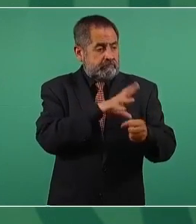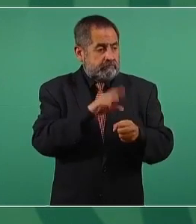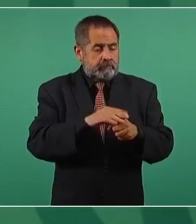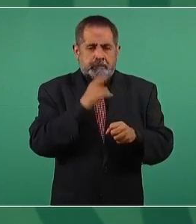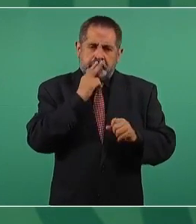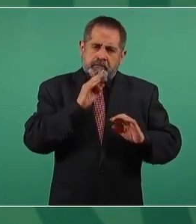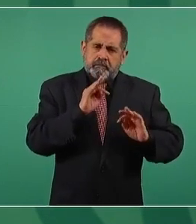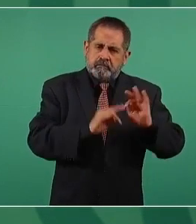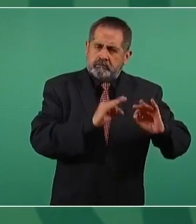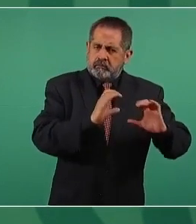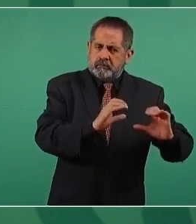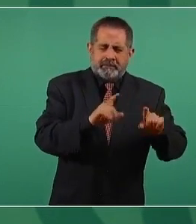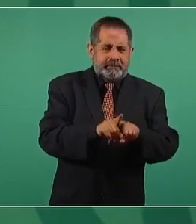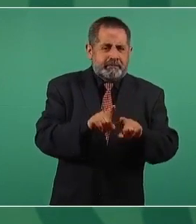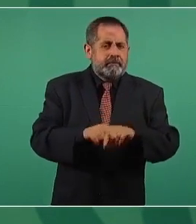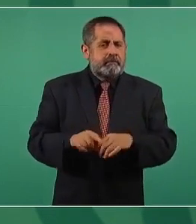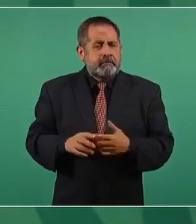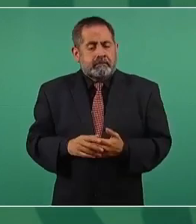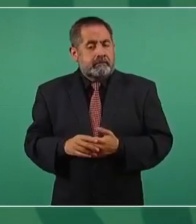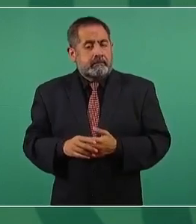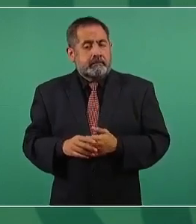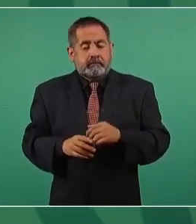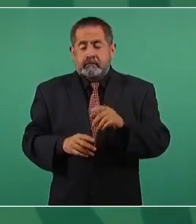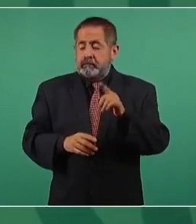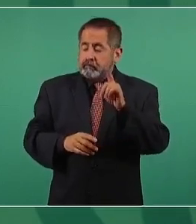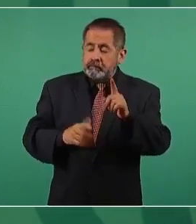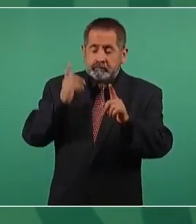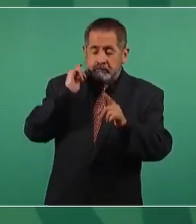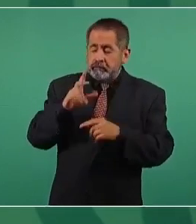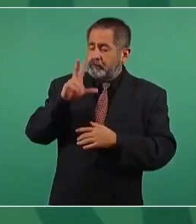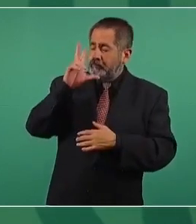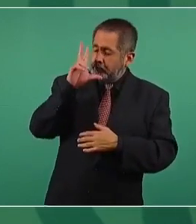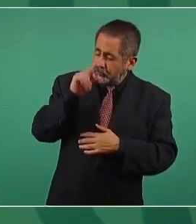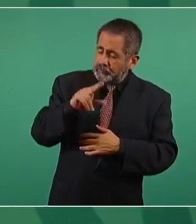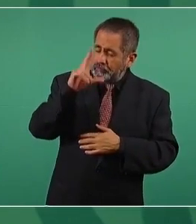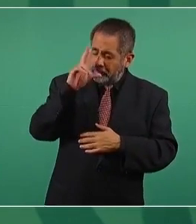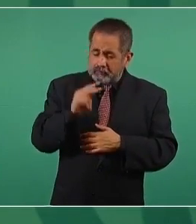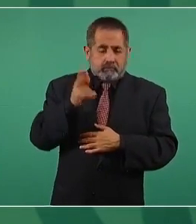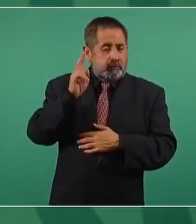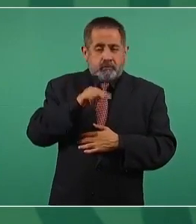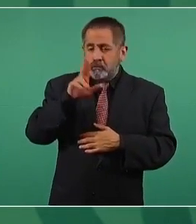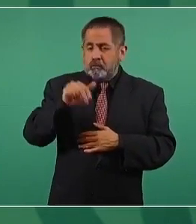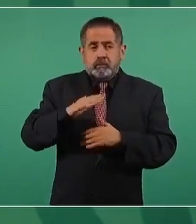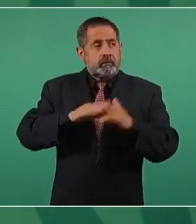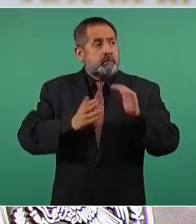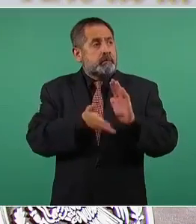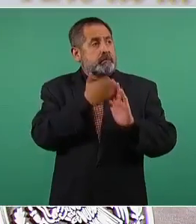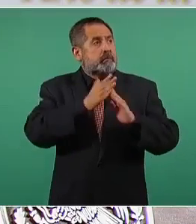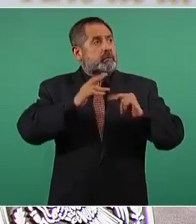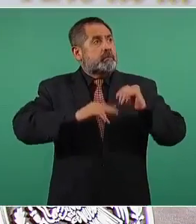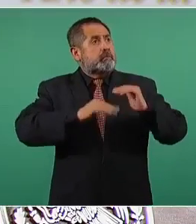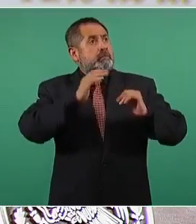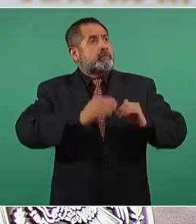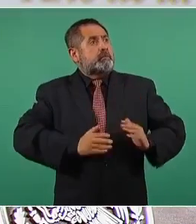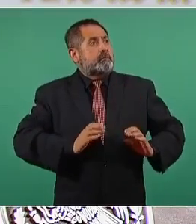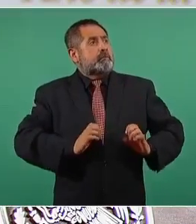y que no se permita nunca la construcción de hoteles,